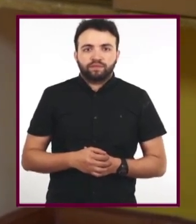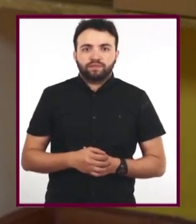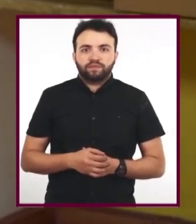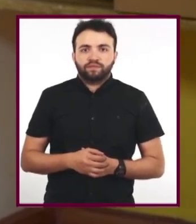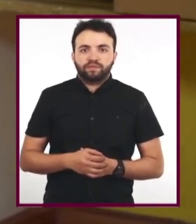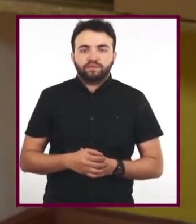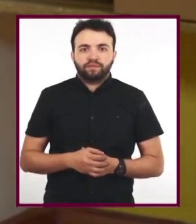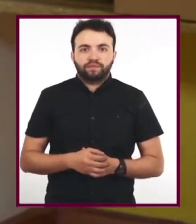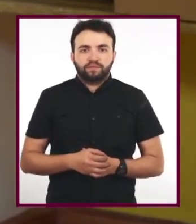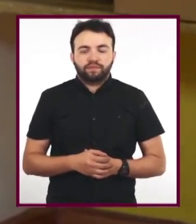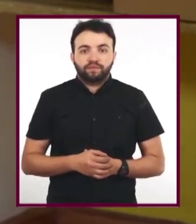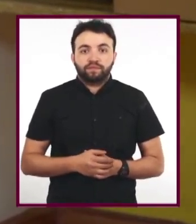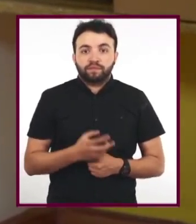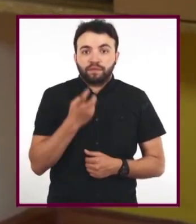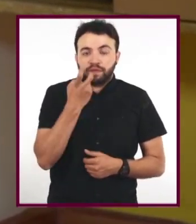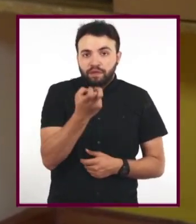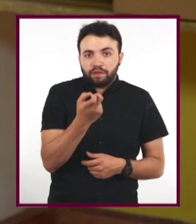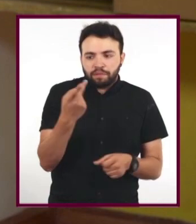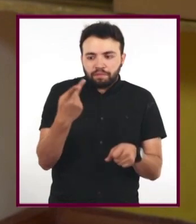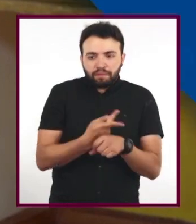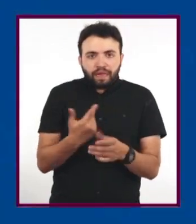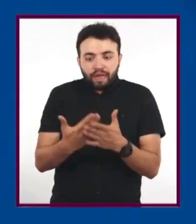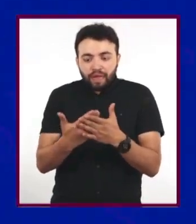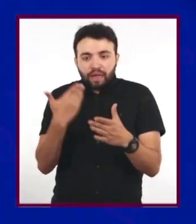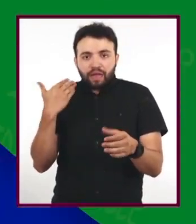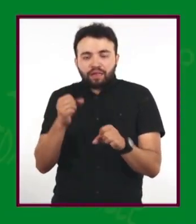Esto no hubiera pasado antes de la pandemia.